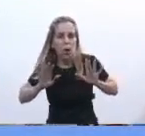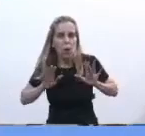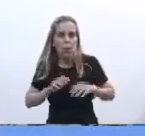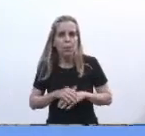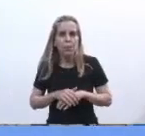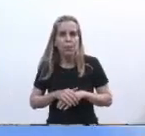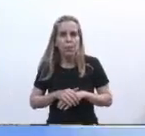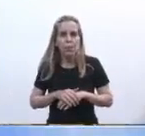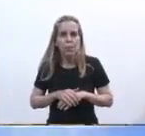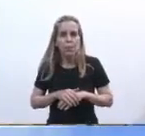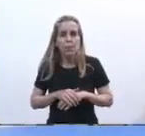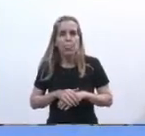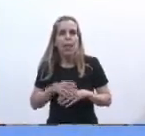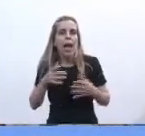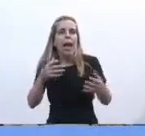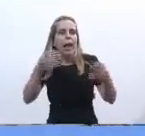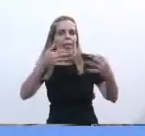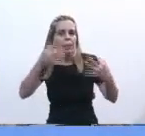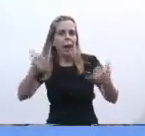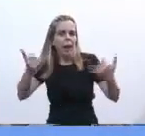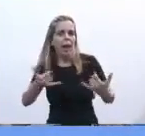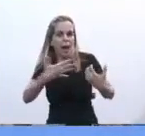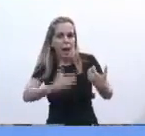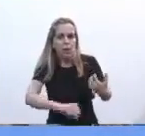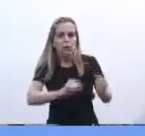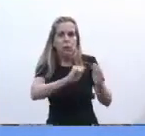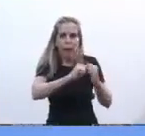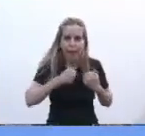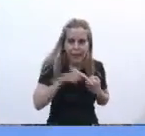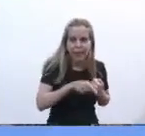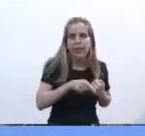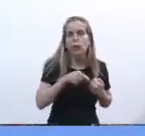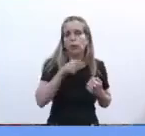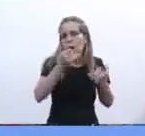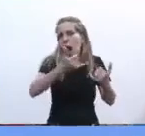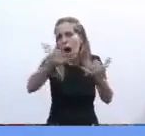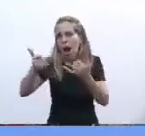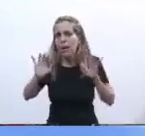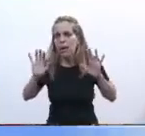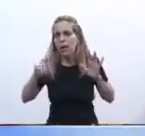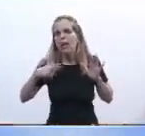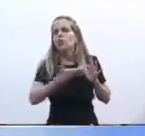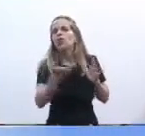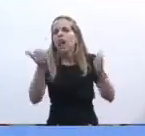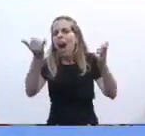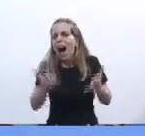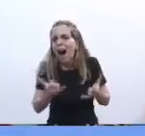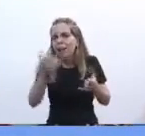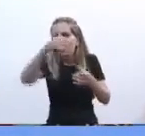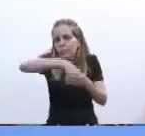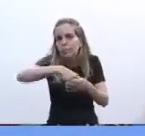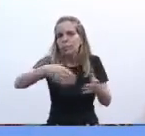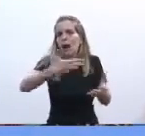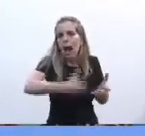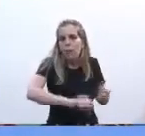realidad de los abortos clandestinos que nos atraviesan como sociedad nos interpelan como